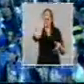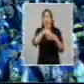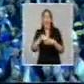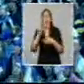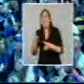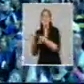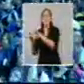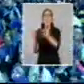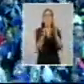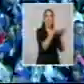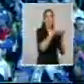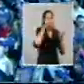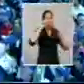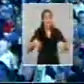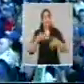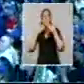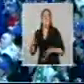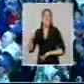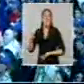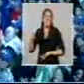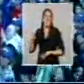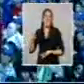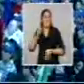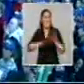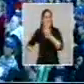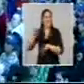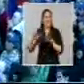esa política.